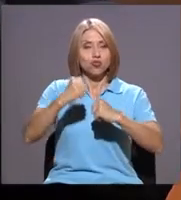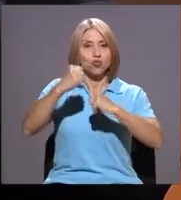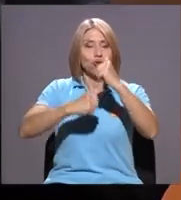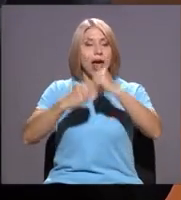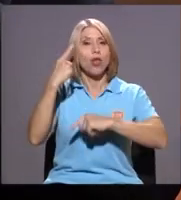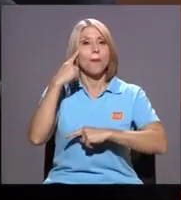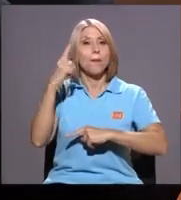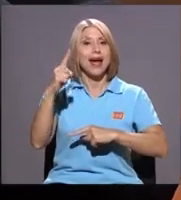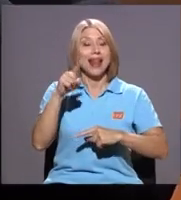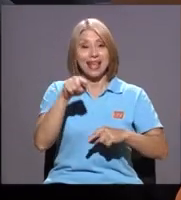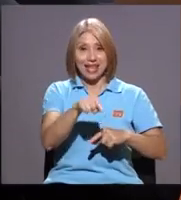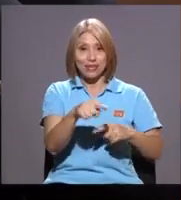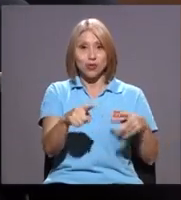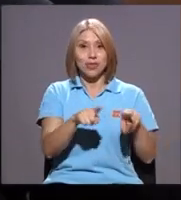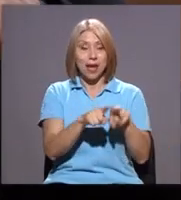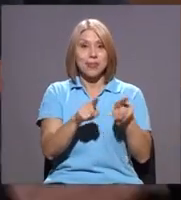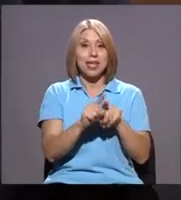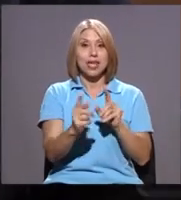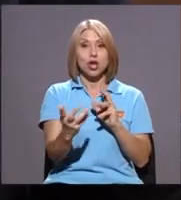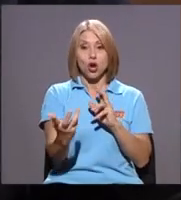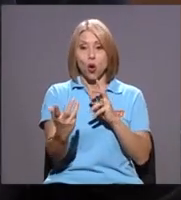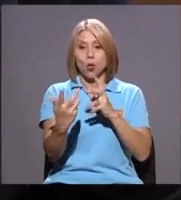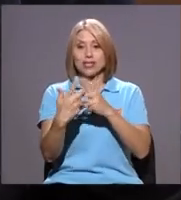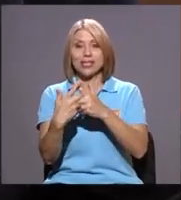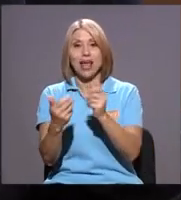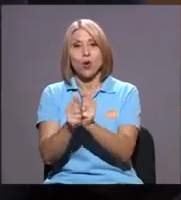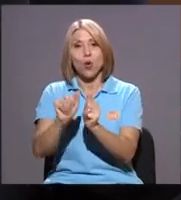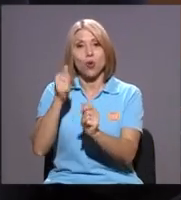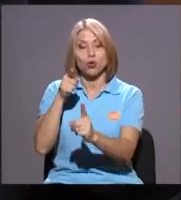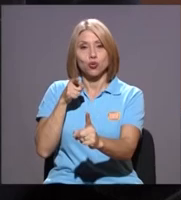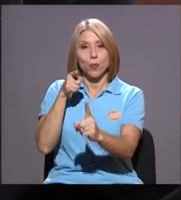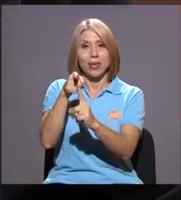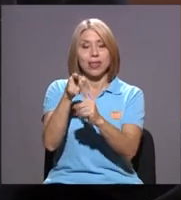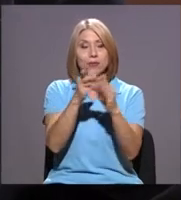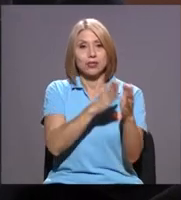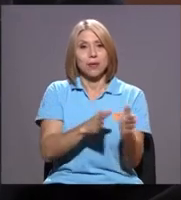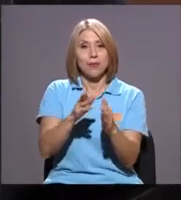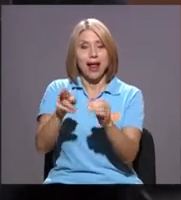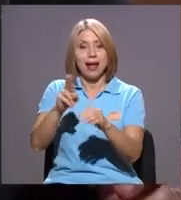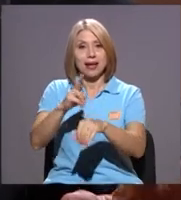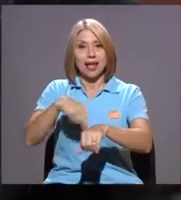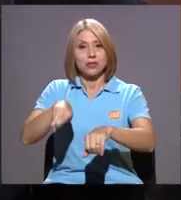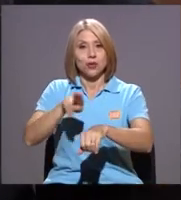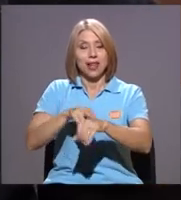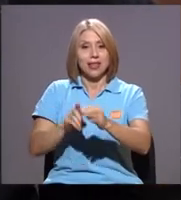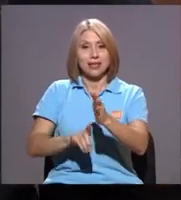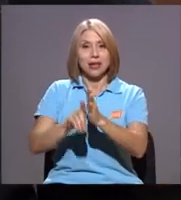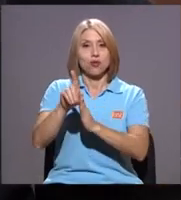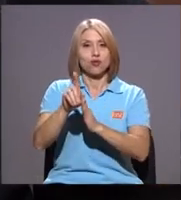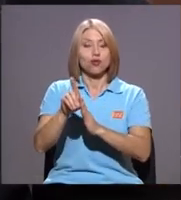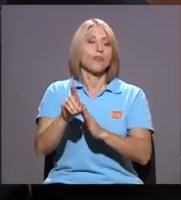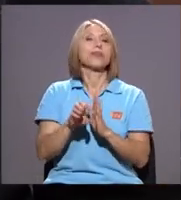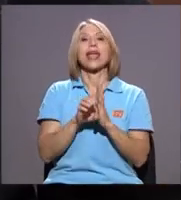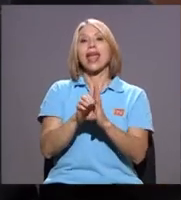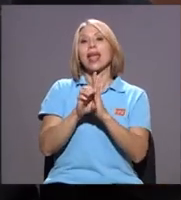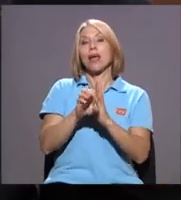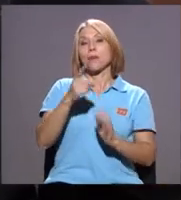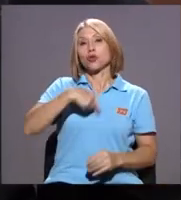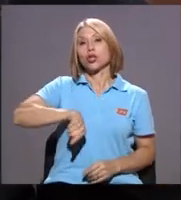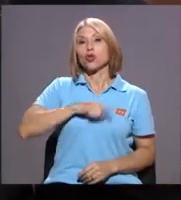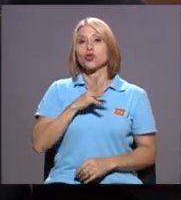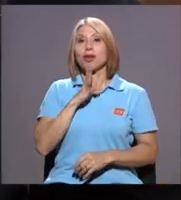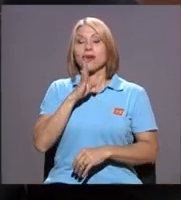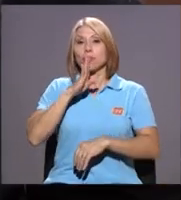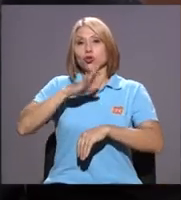también coincida con otros objetivos del Plan Nacional de Desarrollo. En particular, si hablamos, por ejemplo, del tren